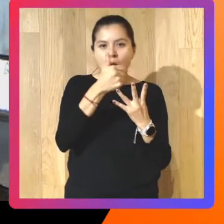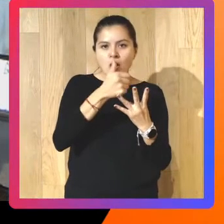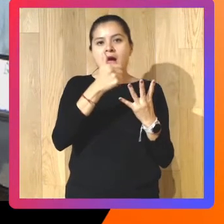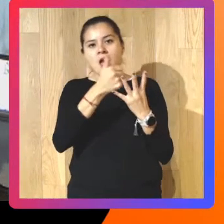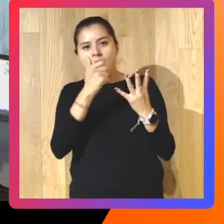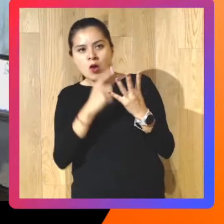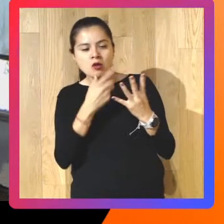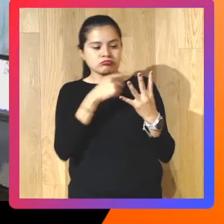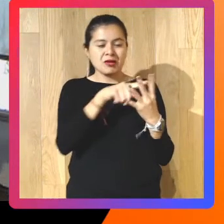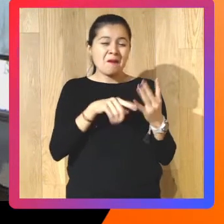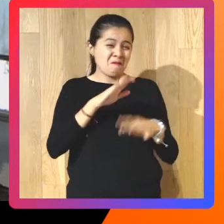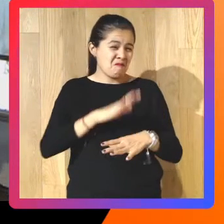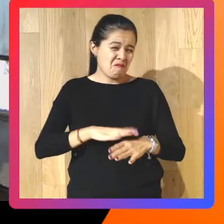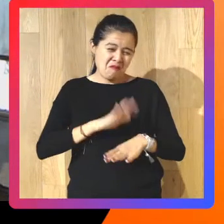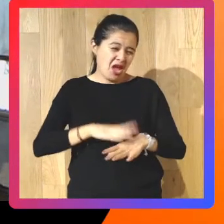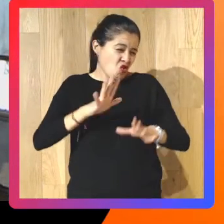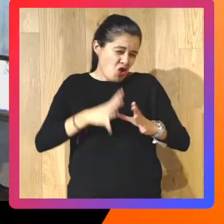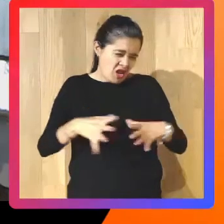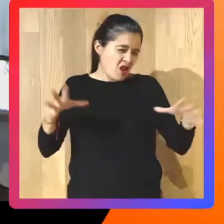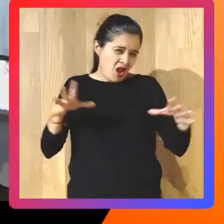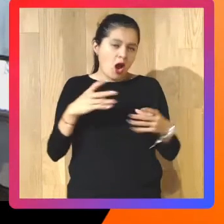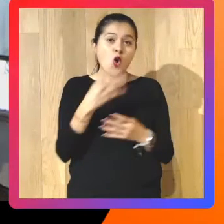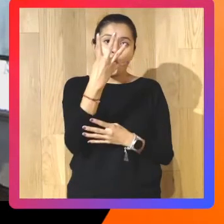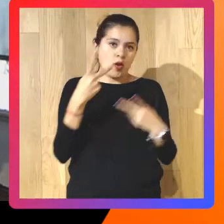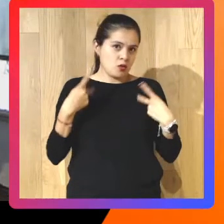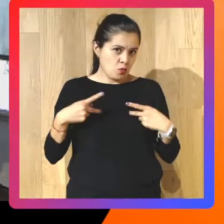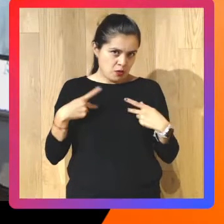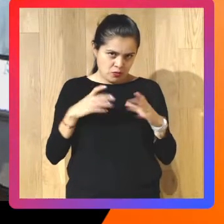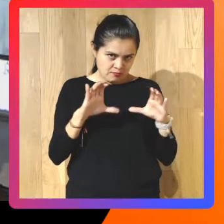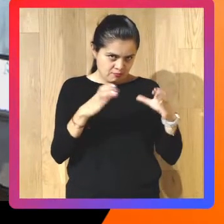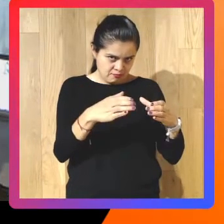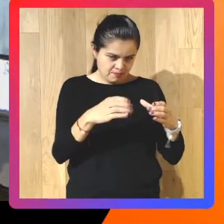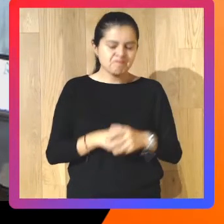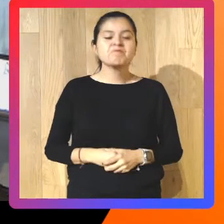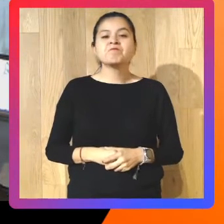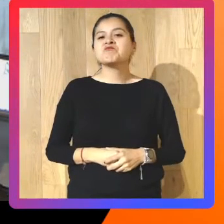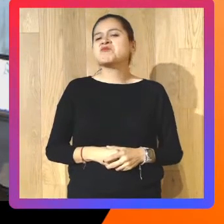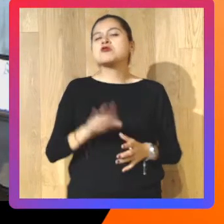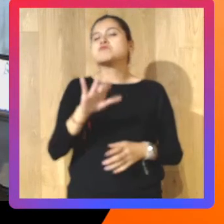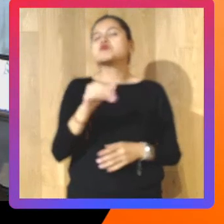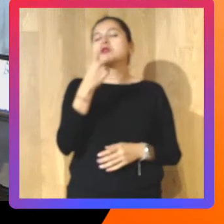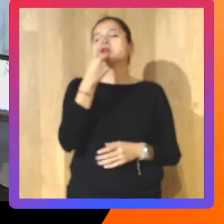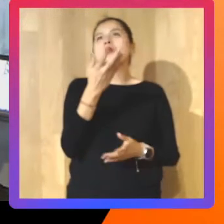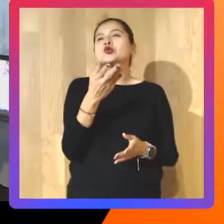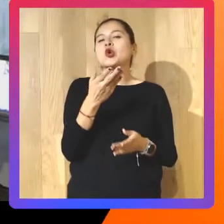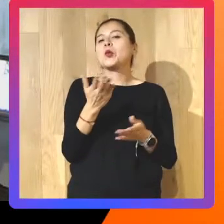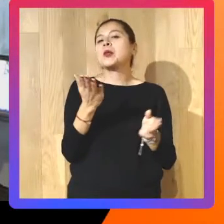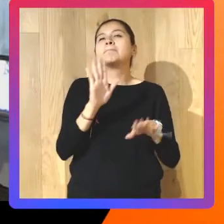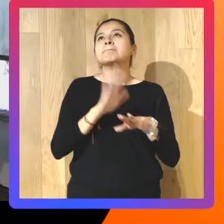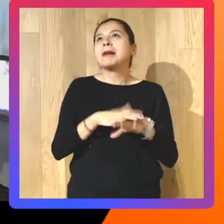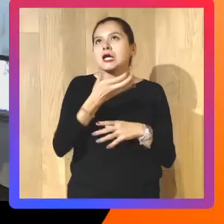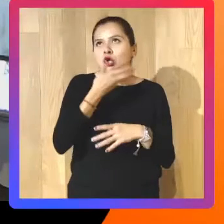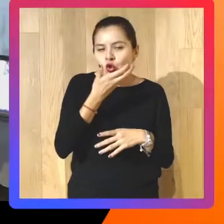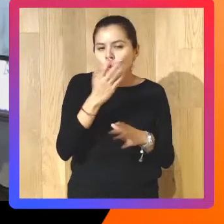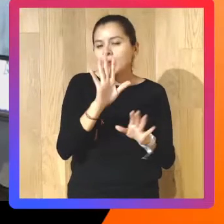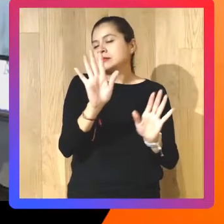pero encontramos que la mayor parte de las familias en México lo forman 4 personas. No estamos hablando nomás tradicional, o